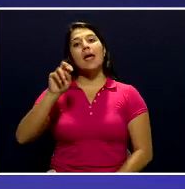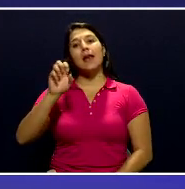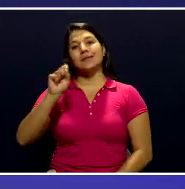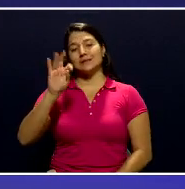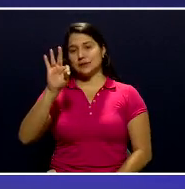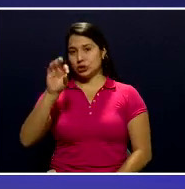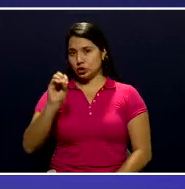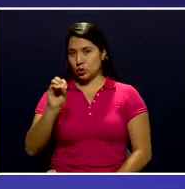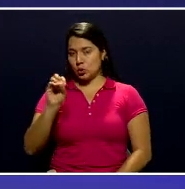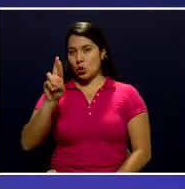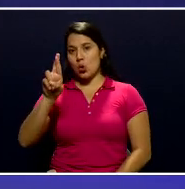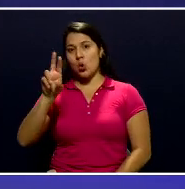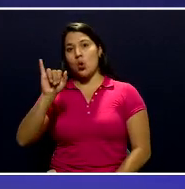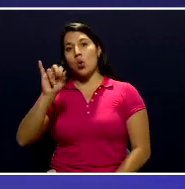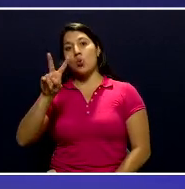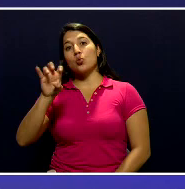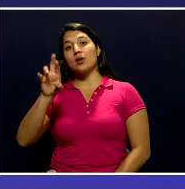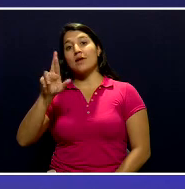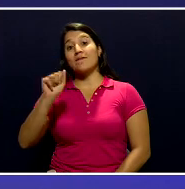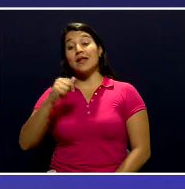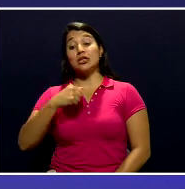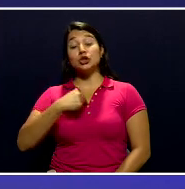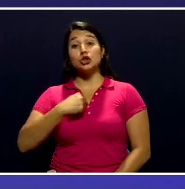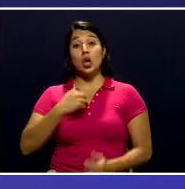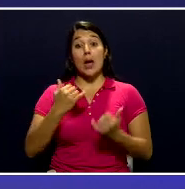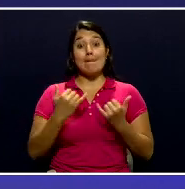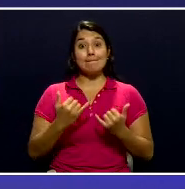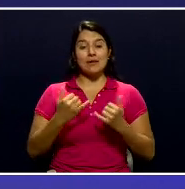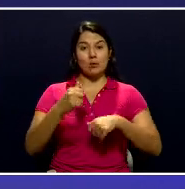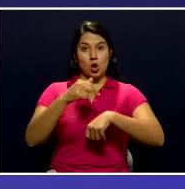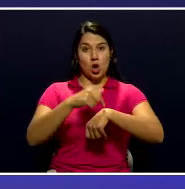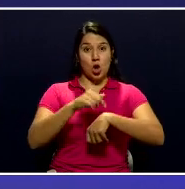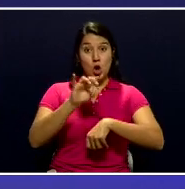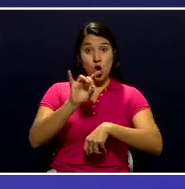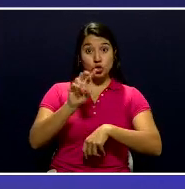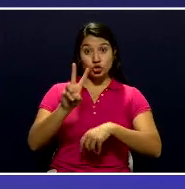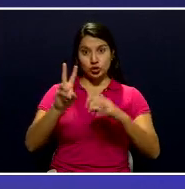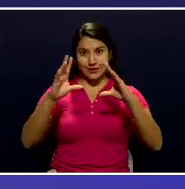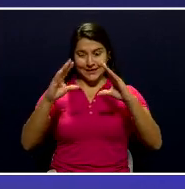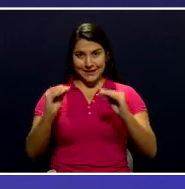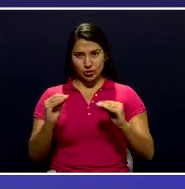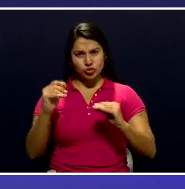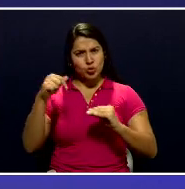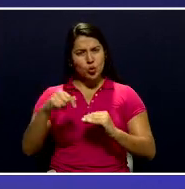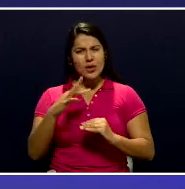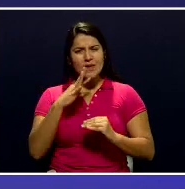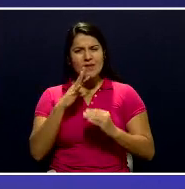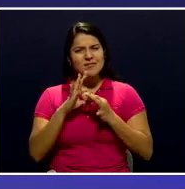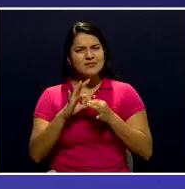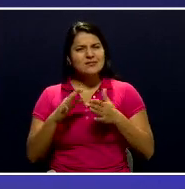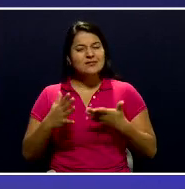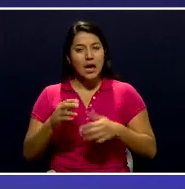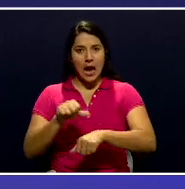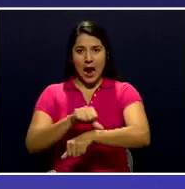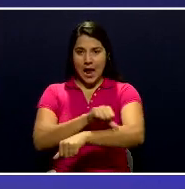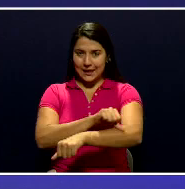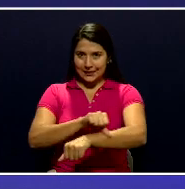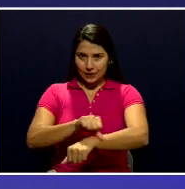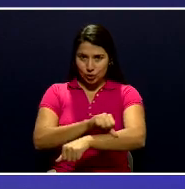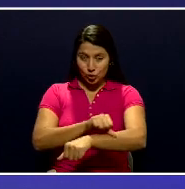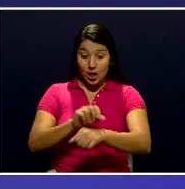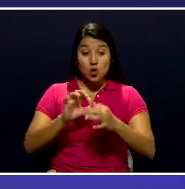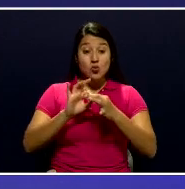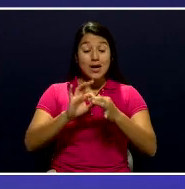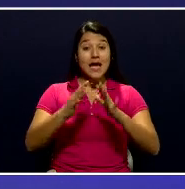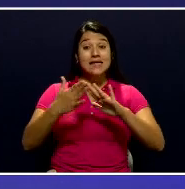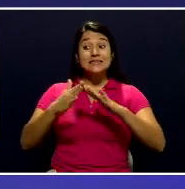vivo a las 8:02 de la noche. Esta noche vamos a conversar sobre arquitectura, sobre las ciudades en